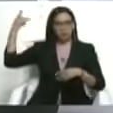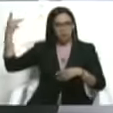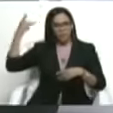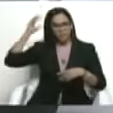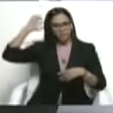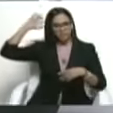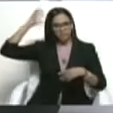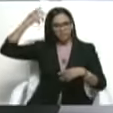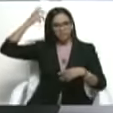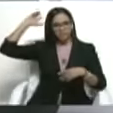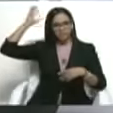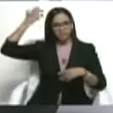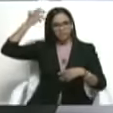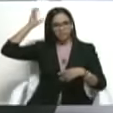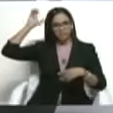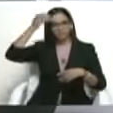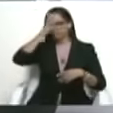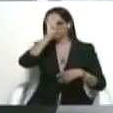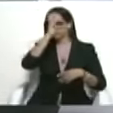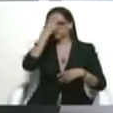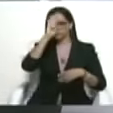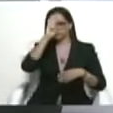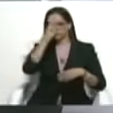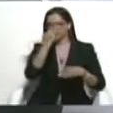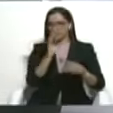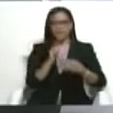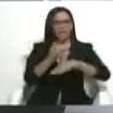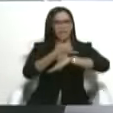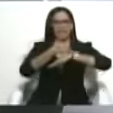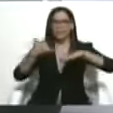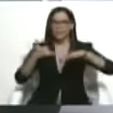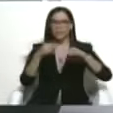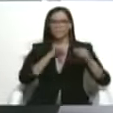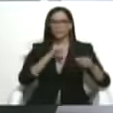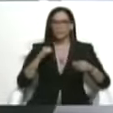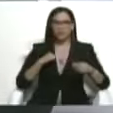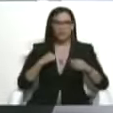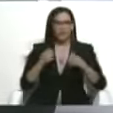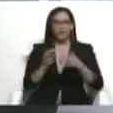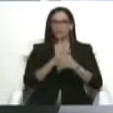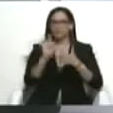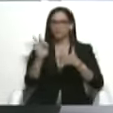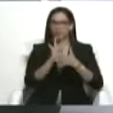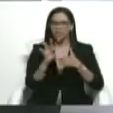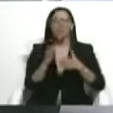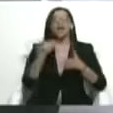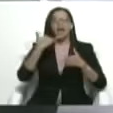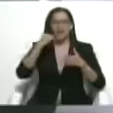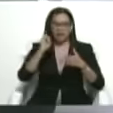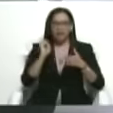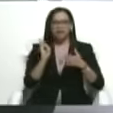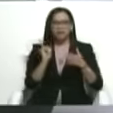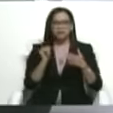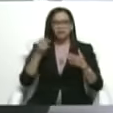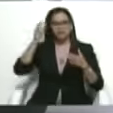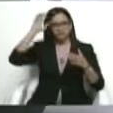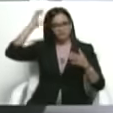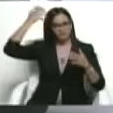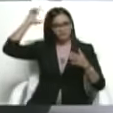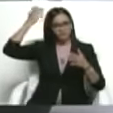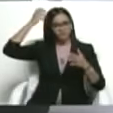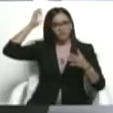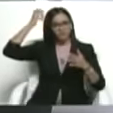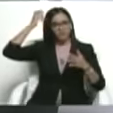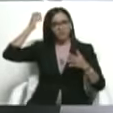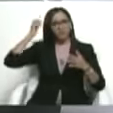trastornos límite de personalidad fronteriza, existen trastornos vinculados también a lo que es el ser